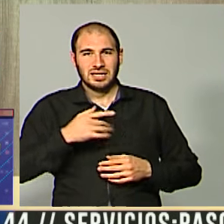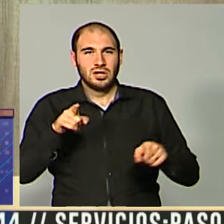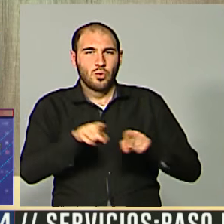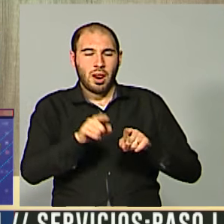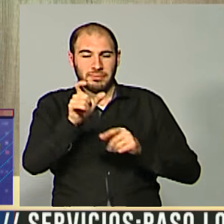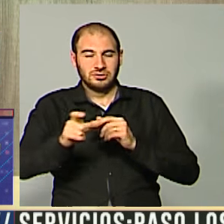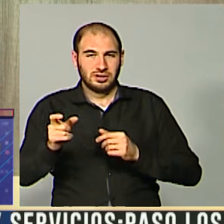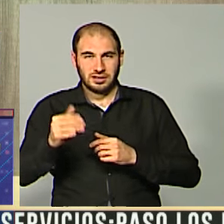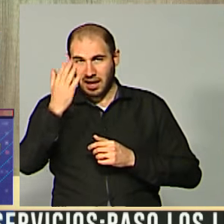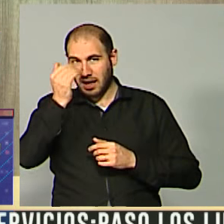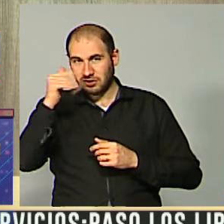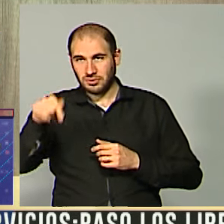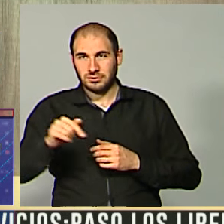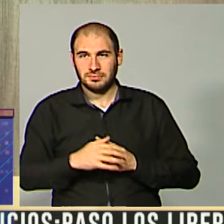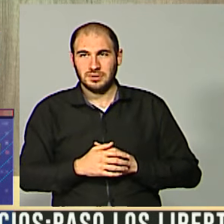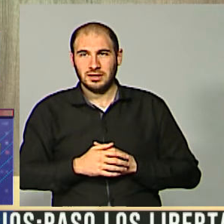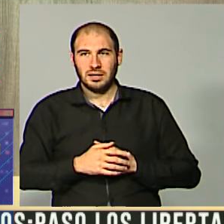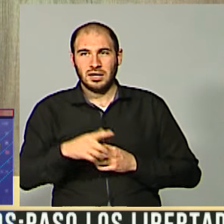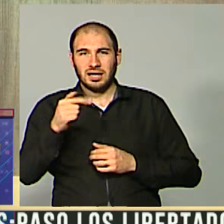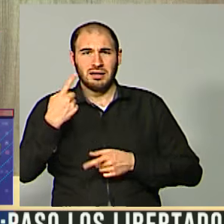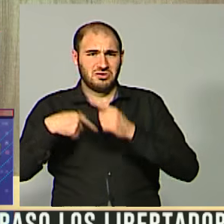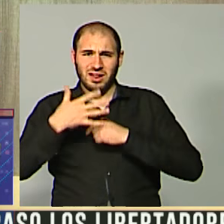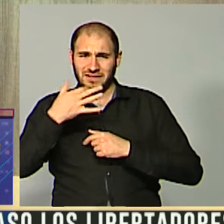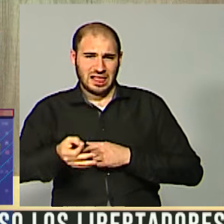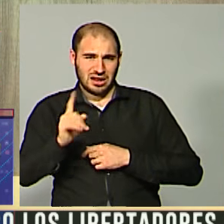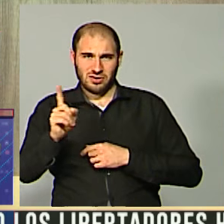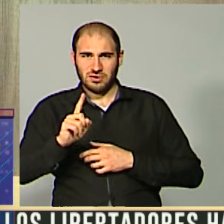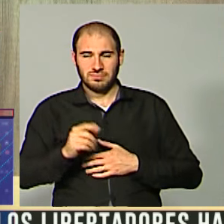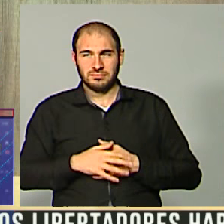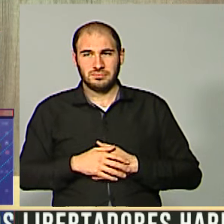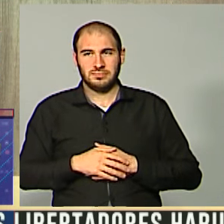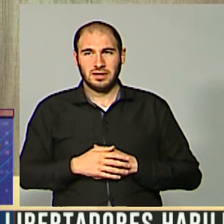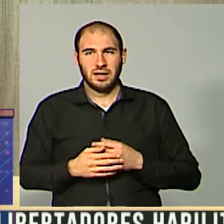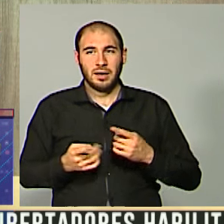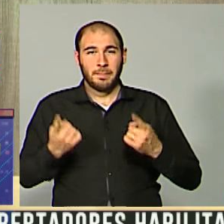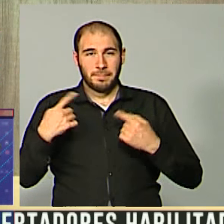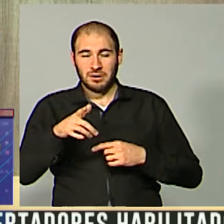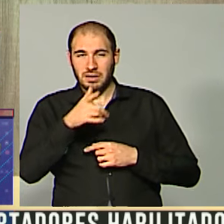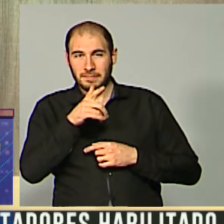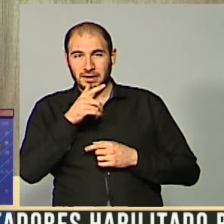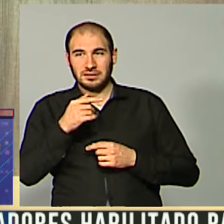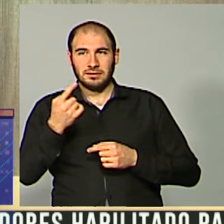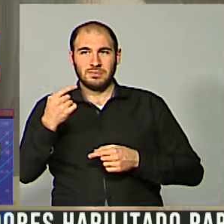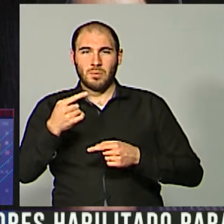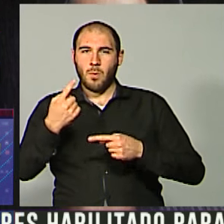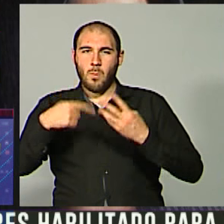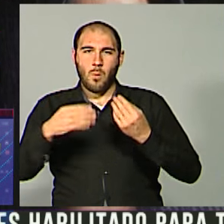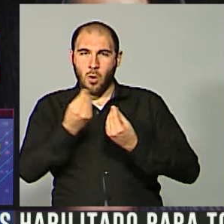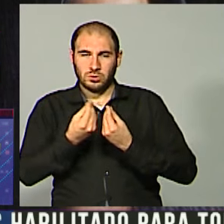estos personajes. No está basada en un hecho real, pero sí yo creo que está basado en muchos hechos